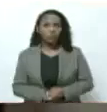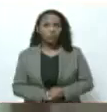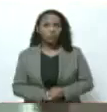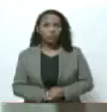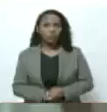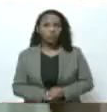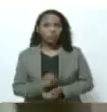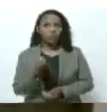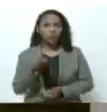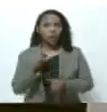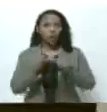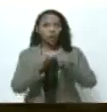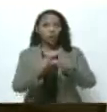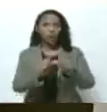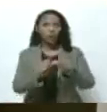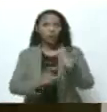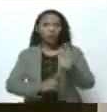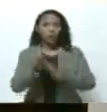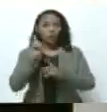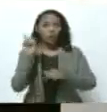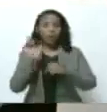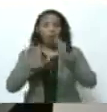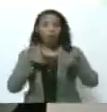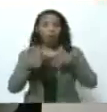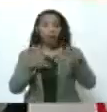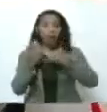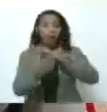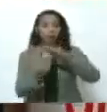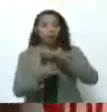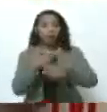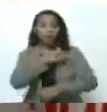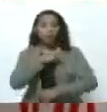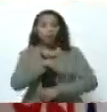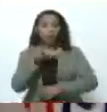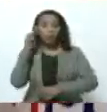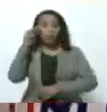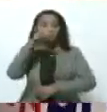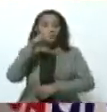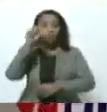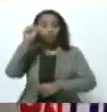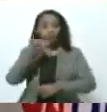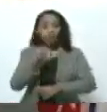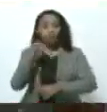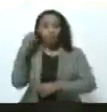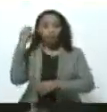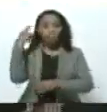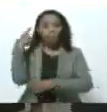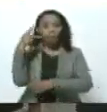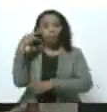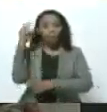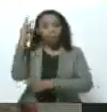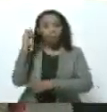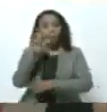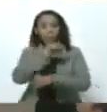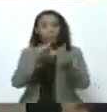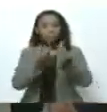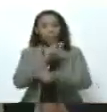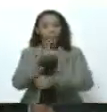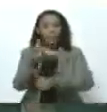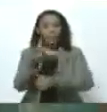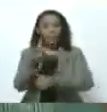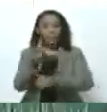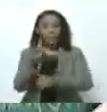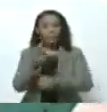Ok, continúa el desarrollo de esta actividad en la base de misiones Una Mirada al Sur, ubicada en la parroquia Petare, donde la vicepresidenta ejecutiva de la